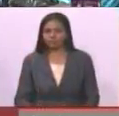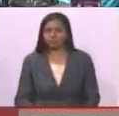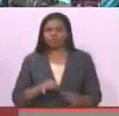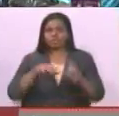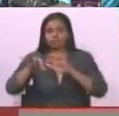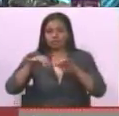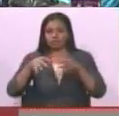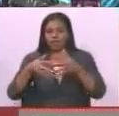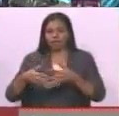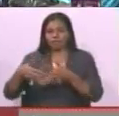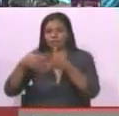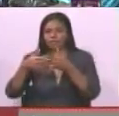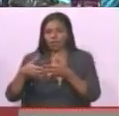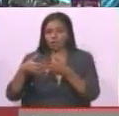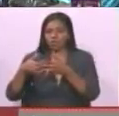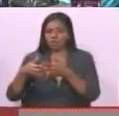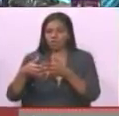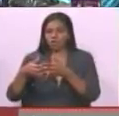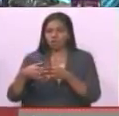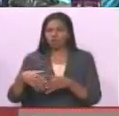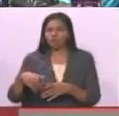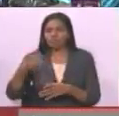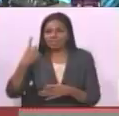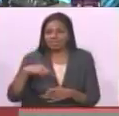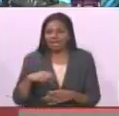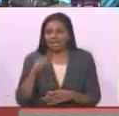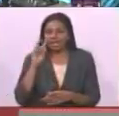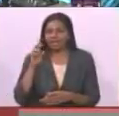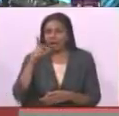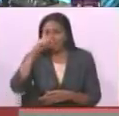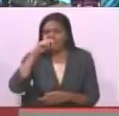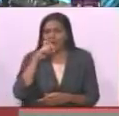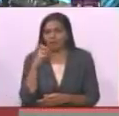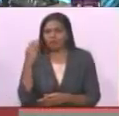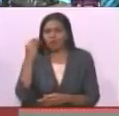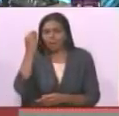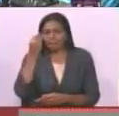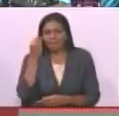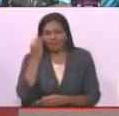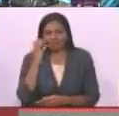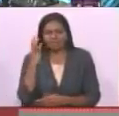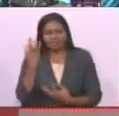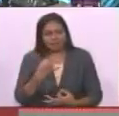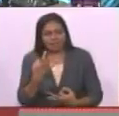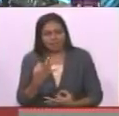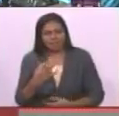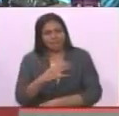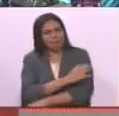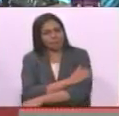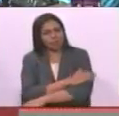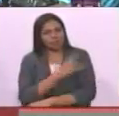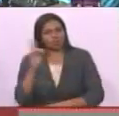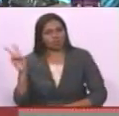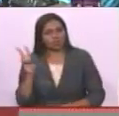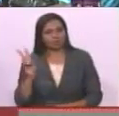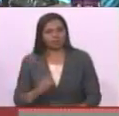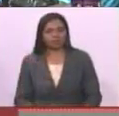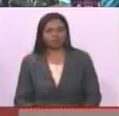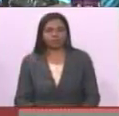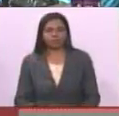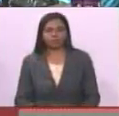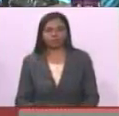secretario de Estado en Estados Unidos, todavía, y la edad que tiene, sigue creyéndole a la oposición venezolana.